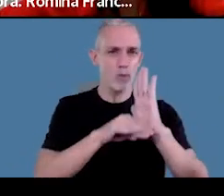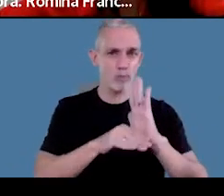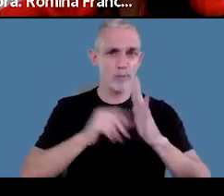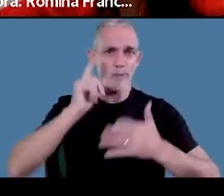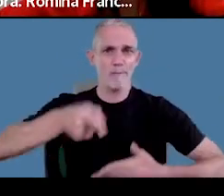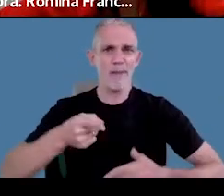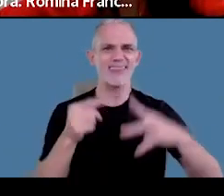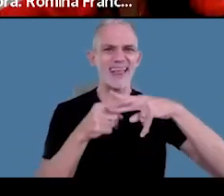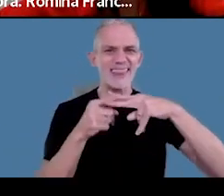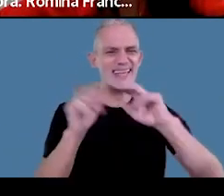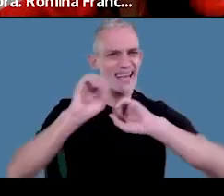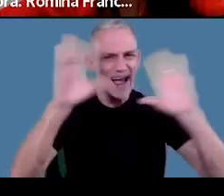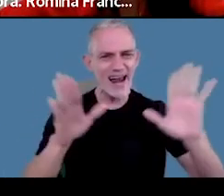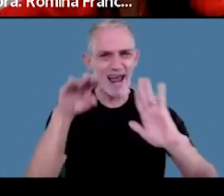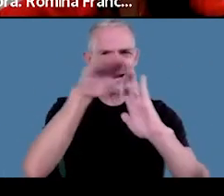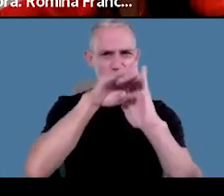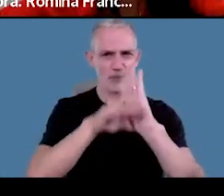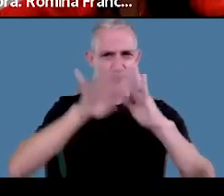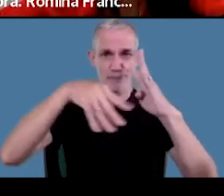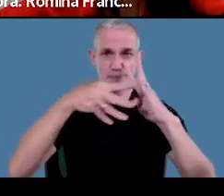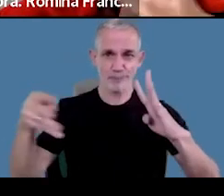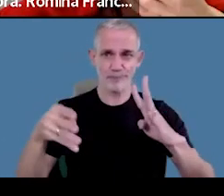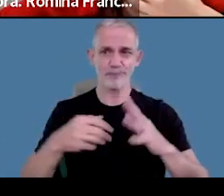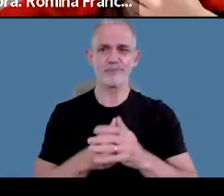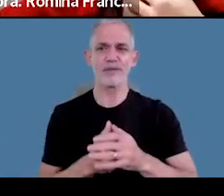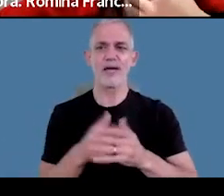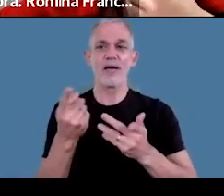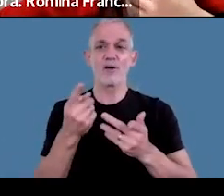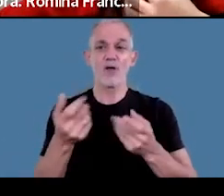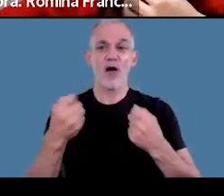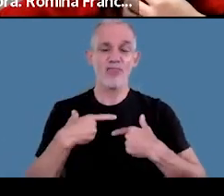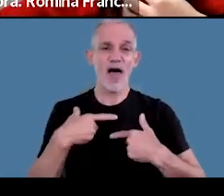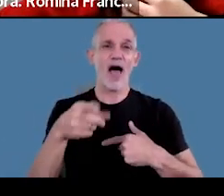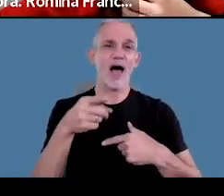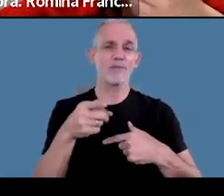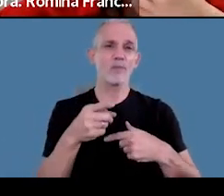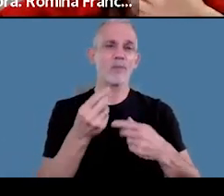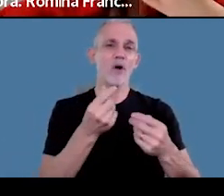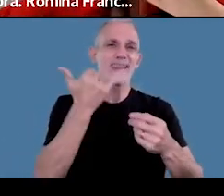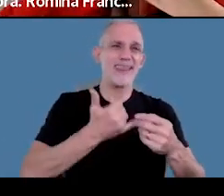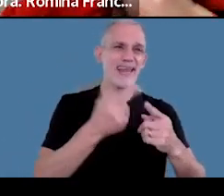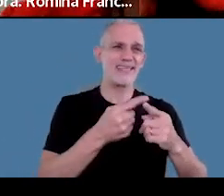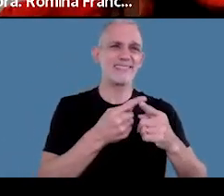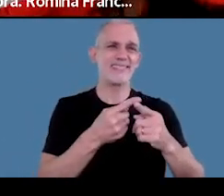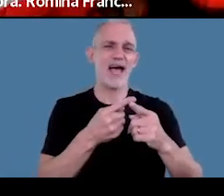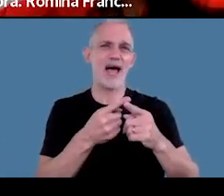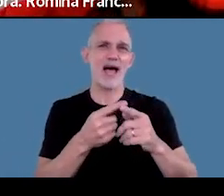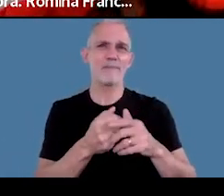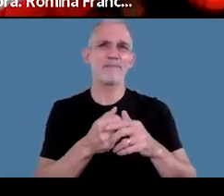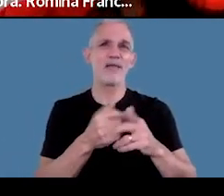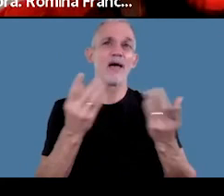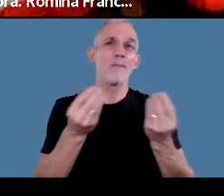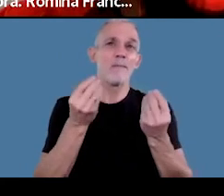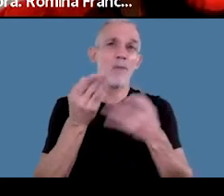la técnica es clara, así que tener en cuenta eso, nos va a generar este resultado por tenencia, ganancia grabada, por lo